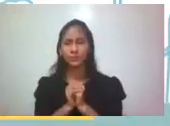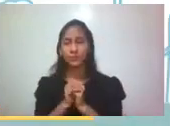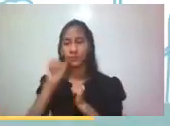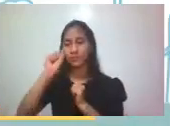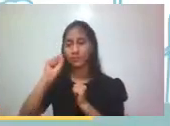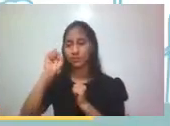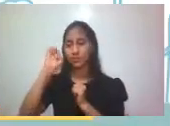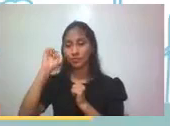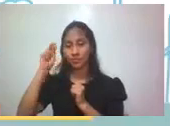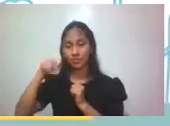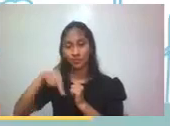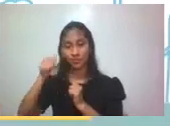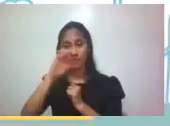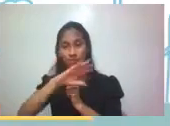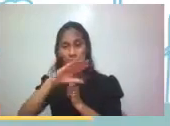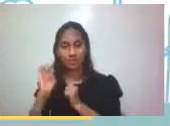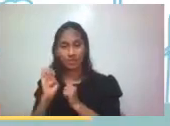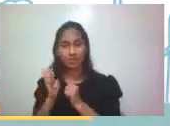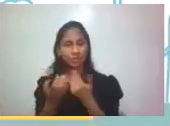SENACE...